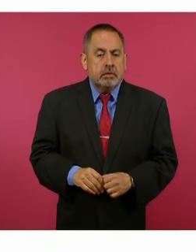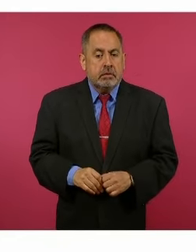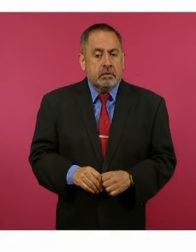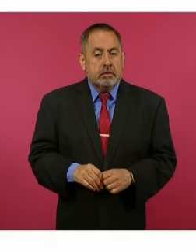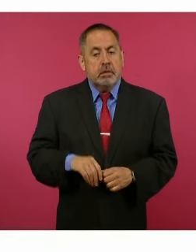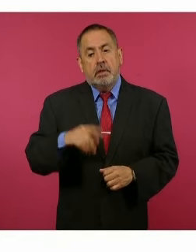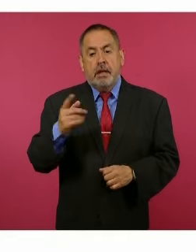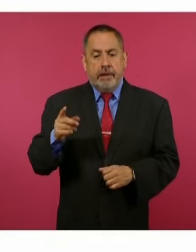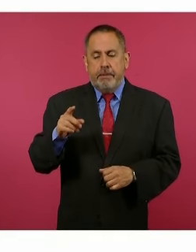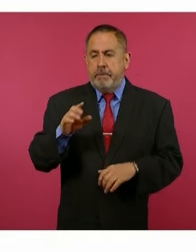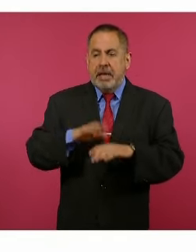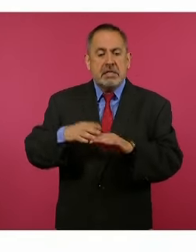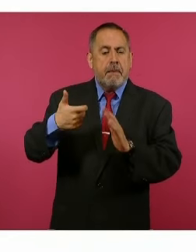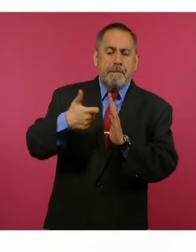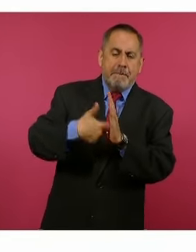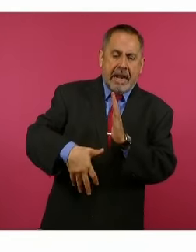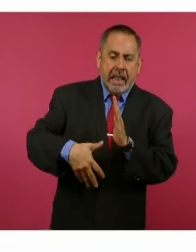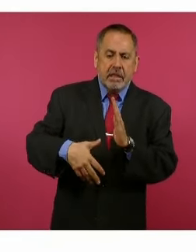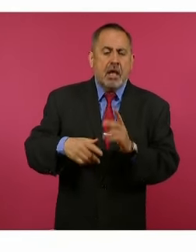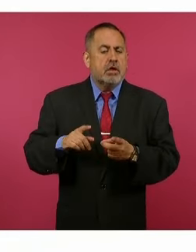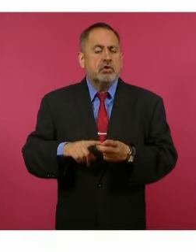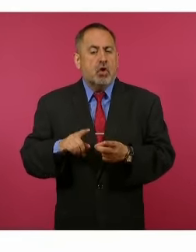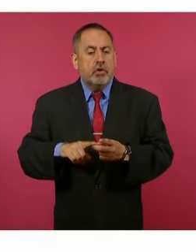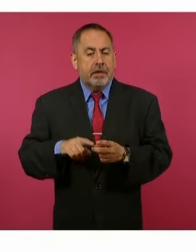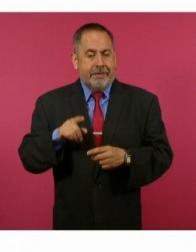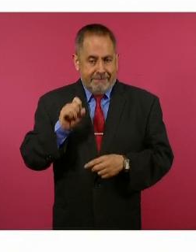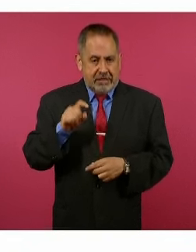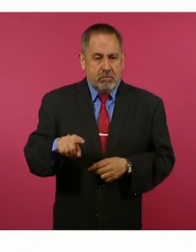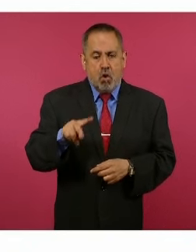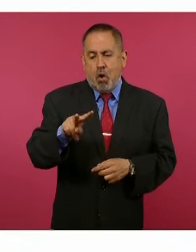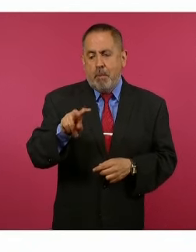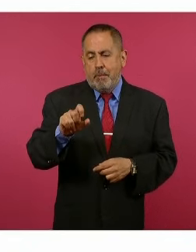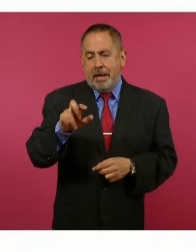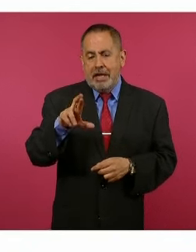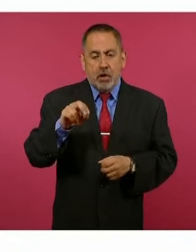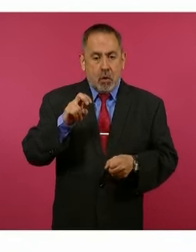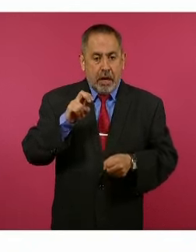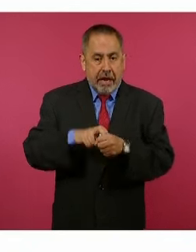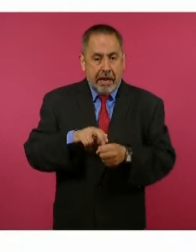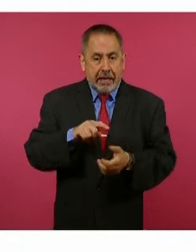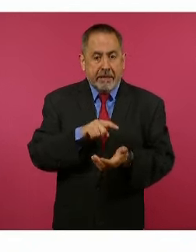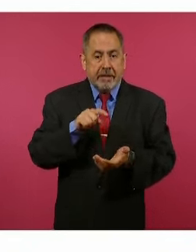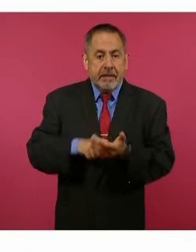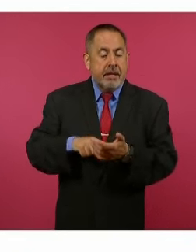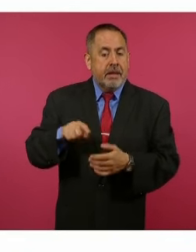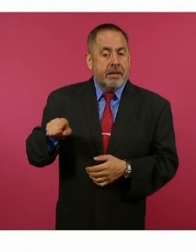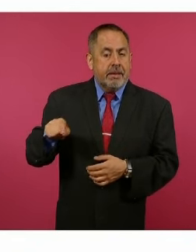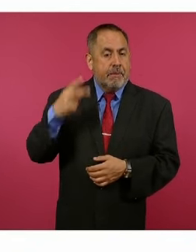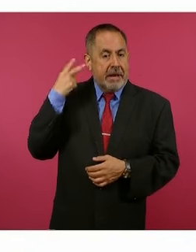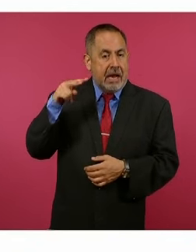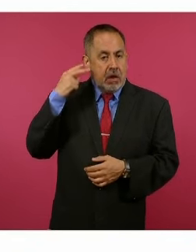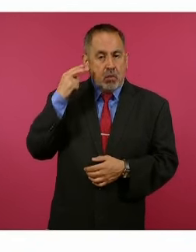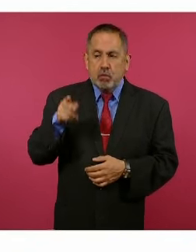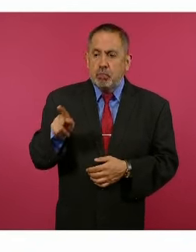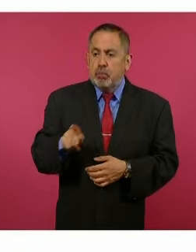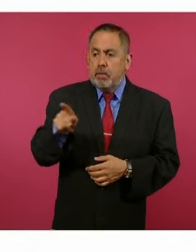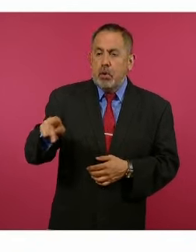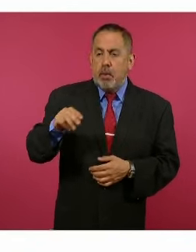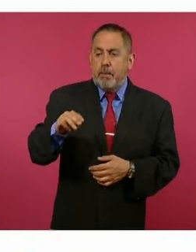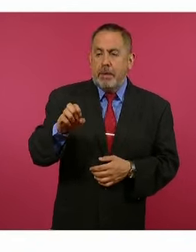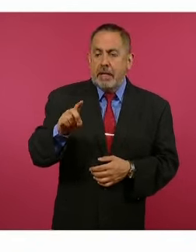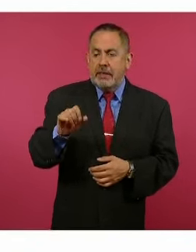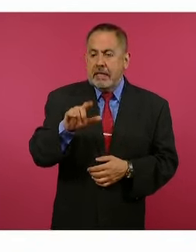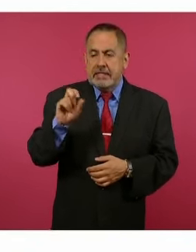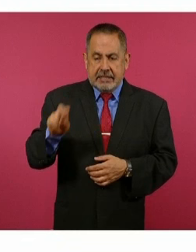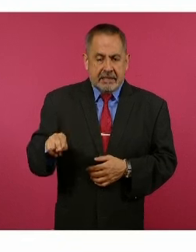caso del diésel entre las más baratas tenemos una vez más a Valero gasolinera Medellín ahí en Medellín de Bravo Veracruz con el precio por